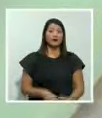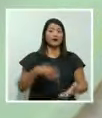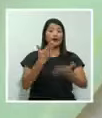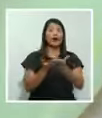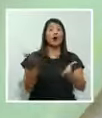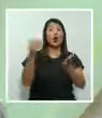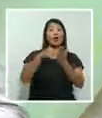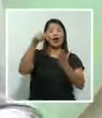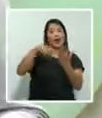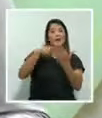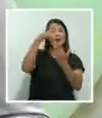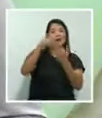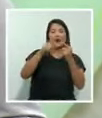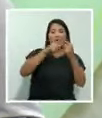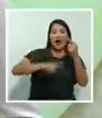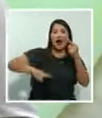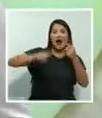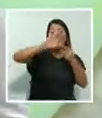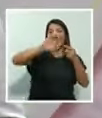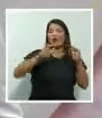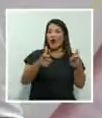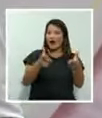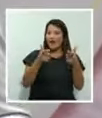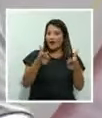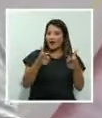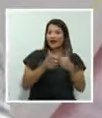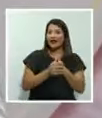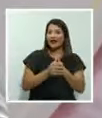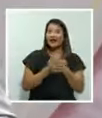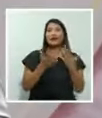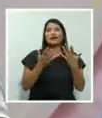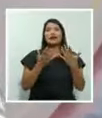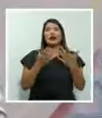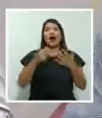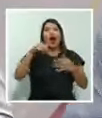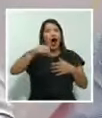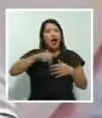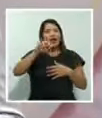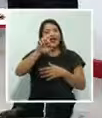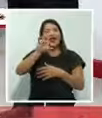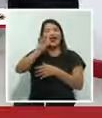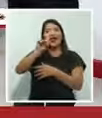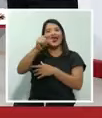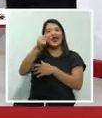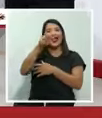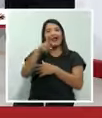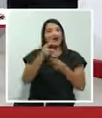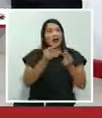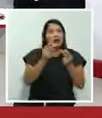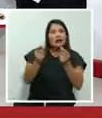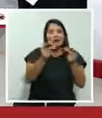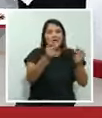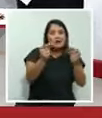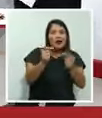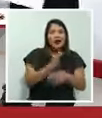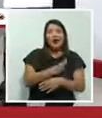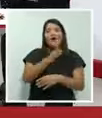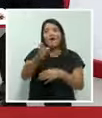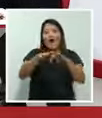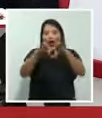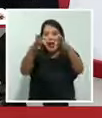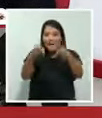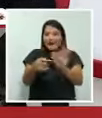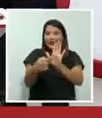Volvemos acá a la Rueda de la Fortuna y es que ya aquí estaba en un carrerón, don Edgar. Fue a la mesa de